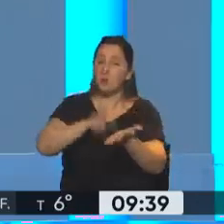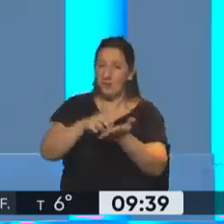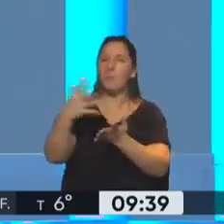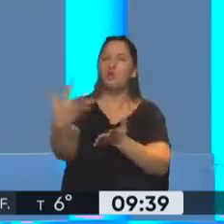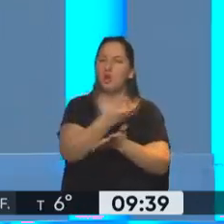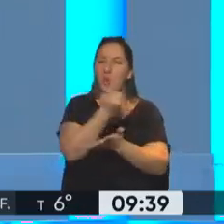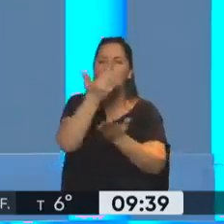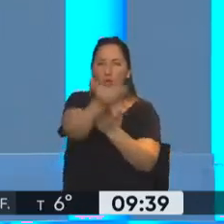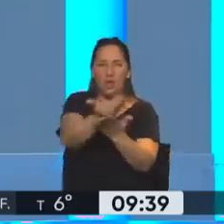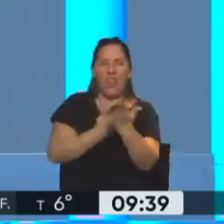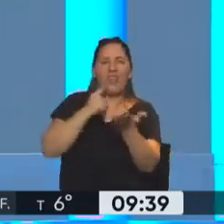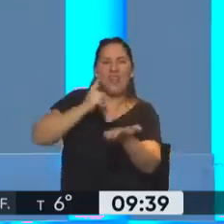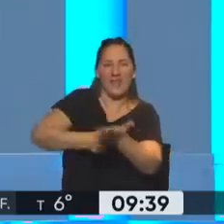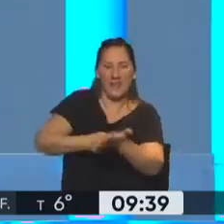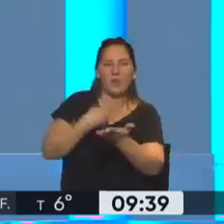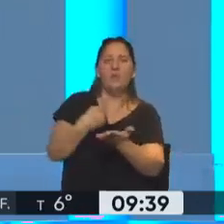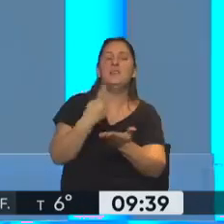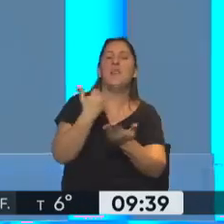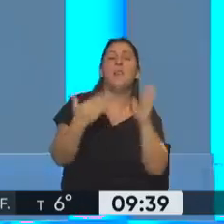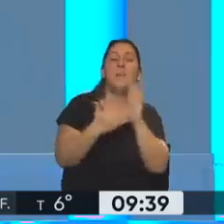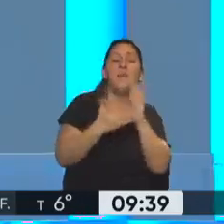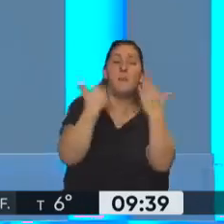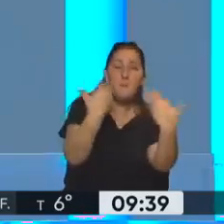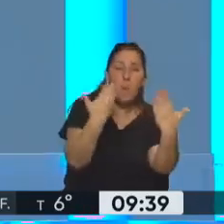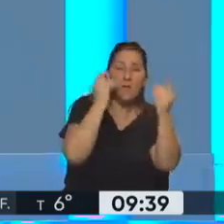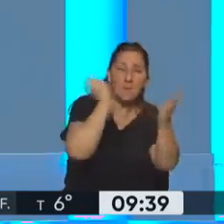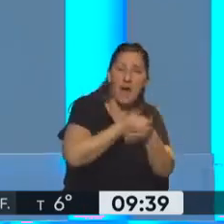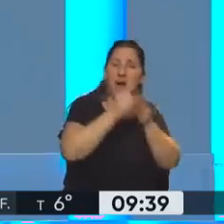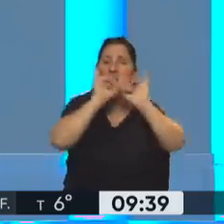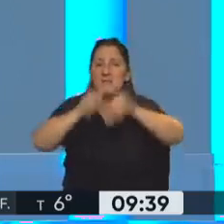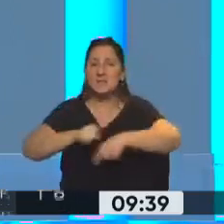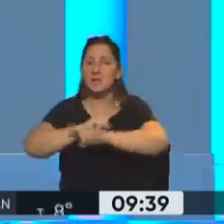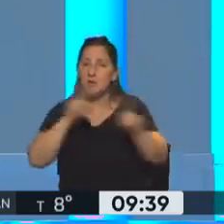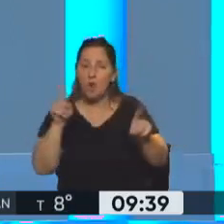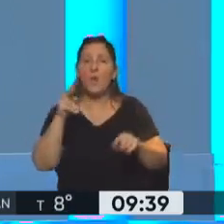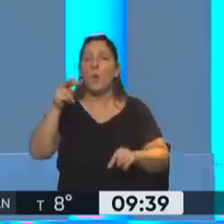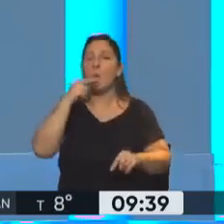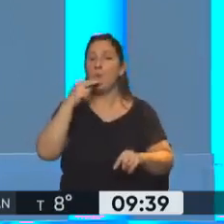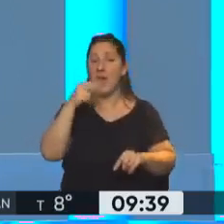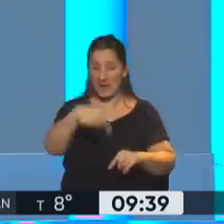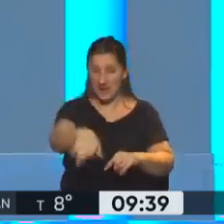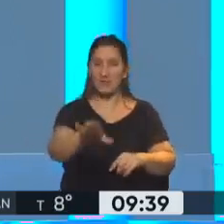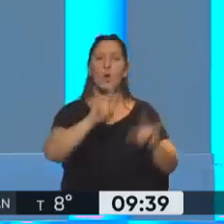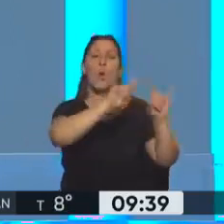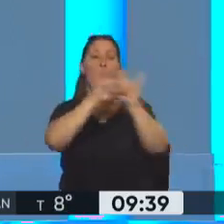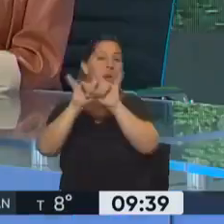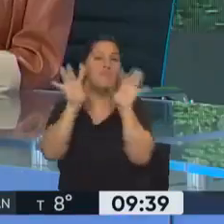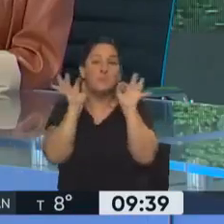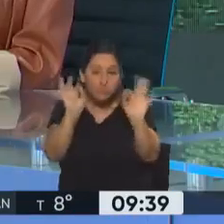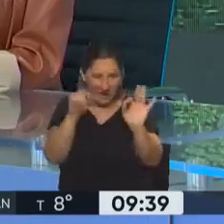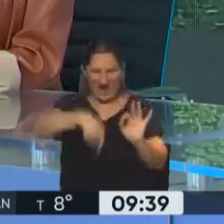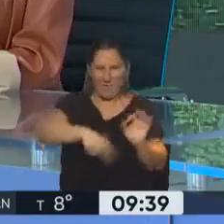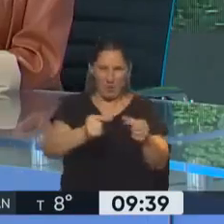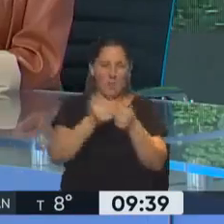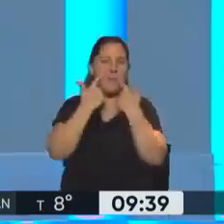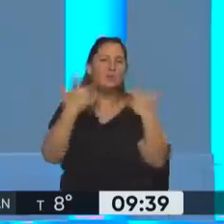que decía de en cuanto a la capacidad económica el viernes también cuando esté lista la web podemos entrar también acá en el programa